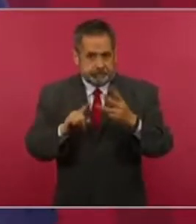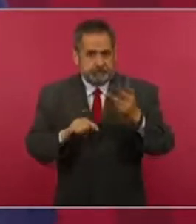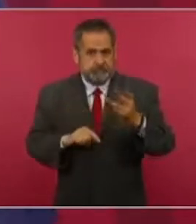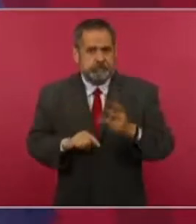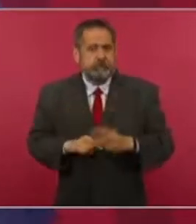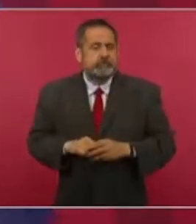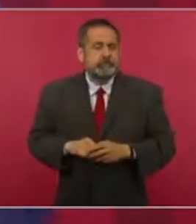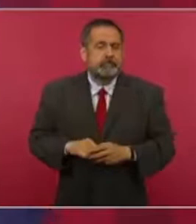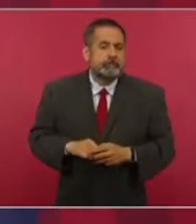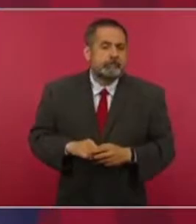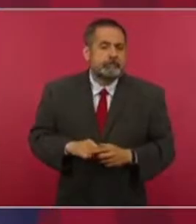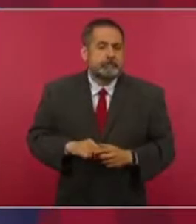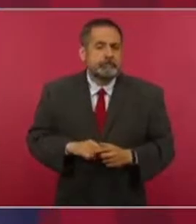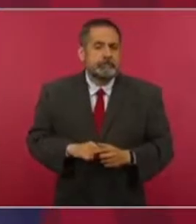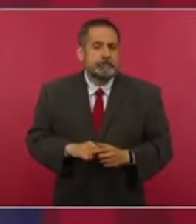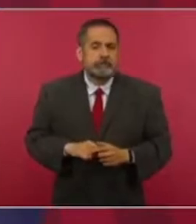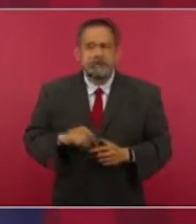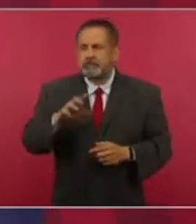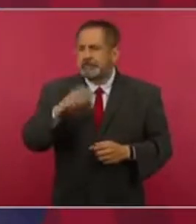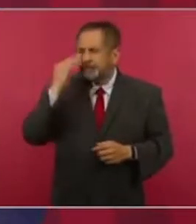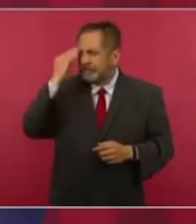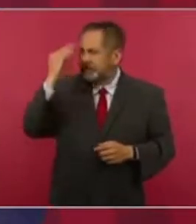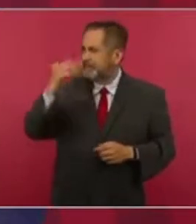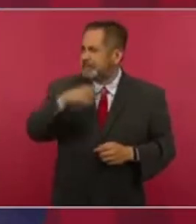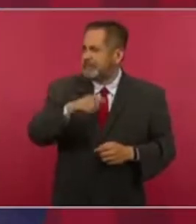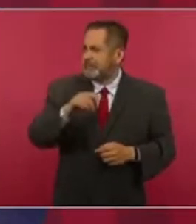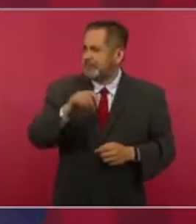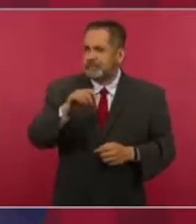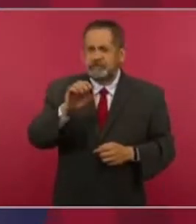En la época de Zedillo, creo,